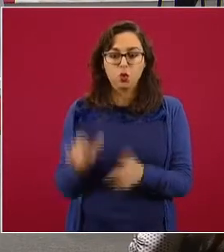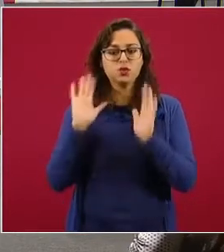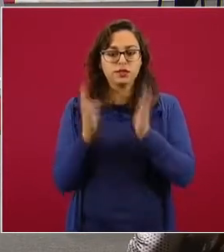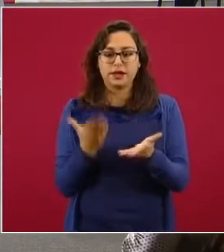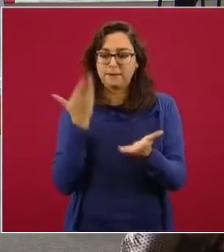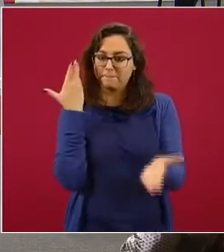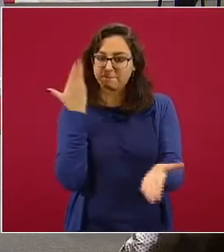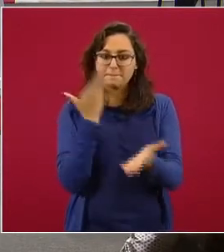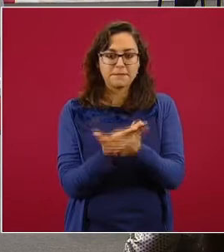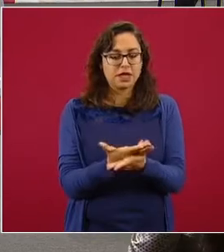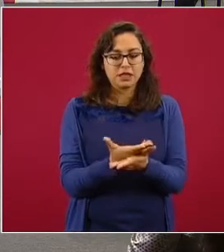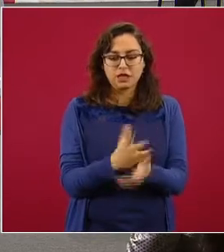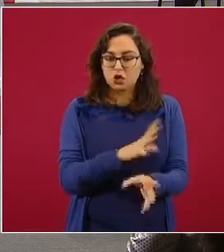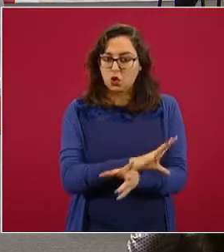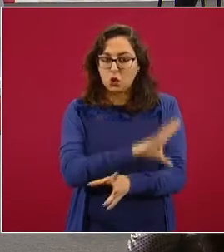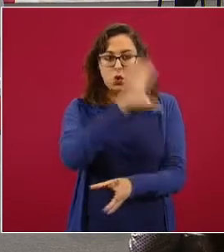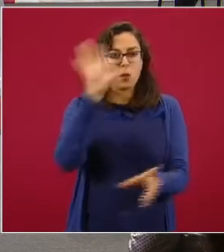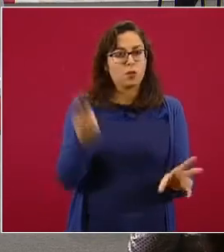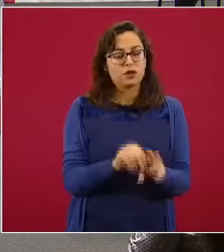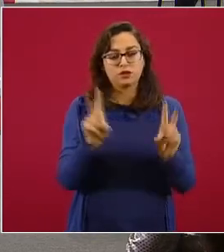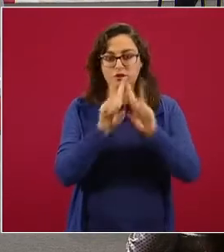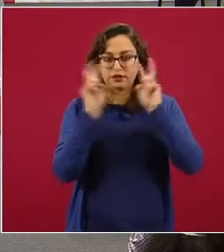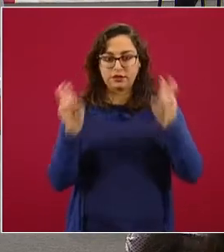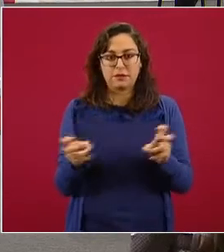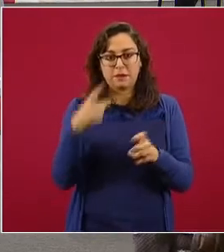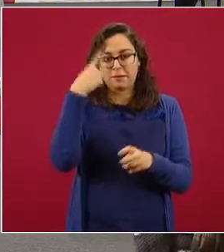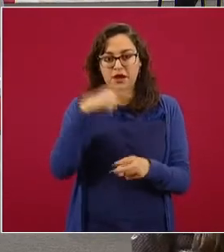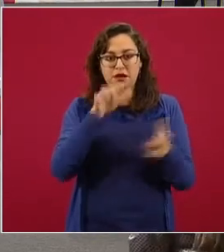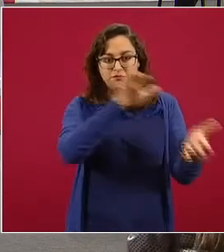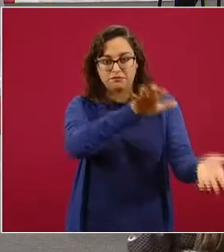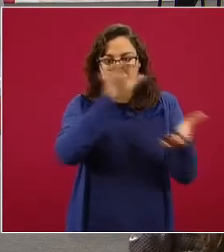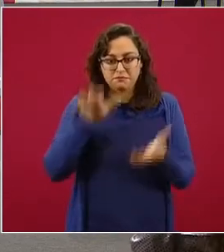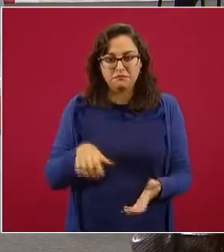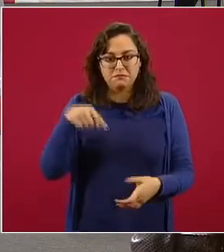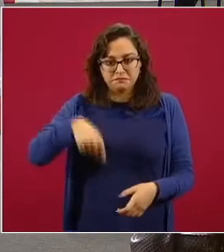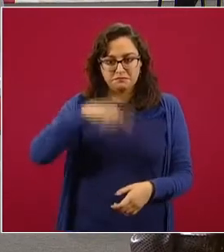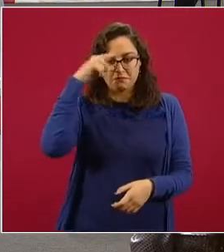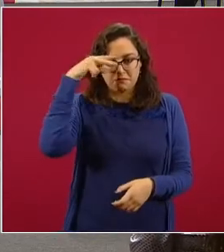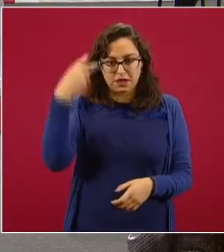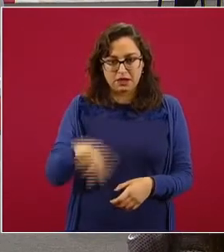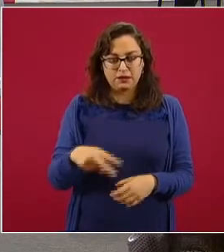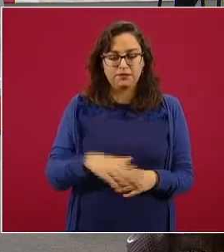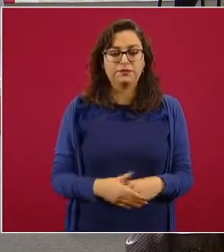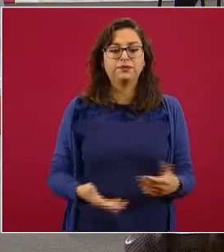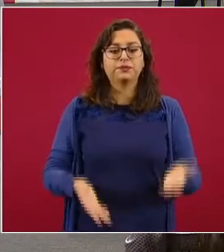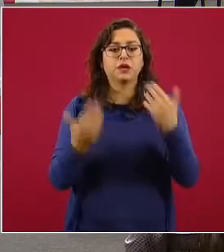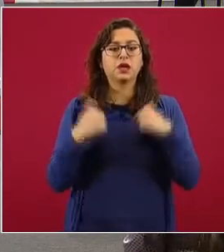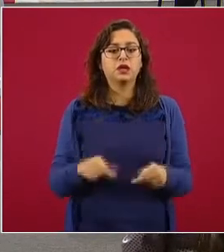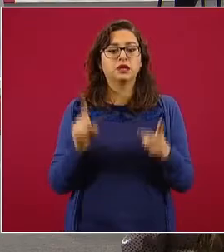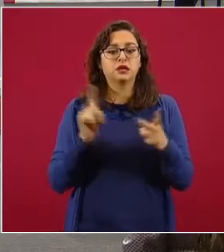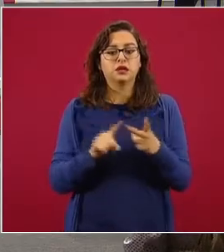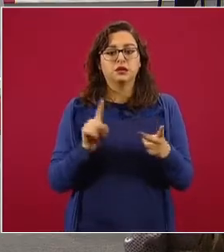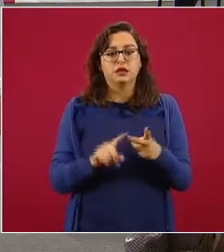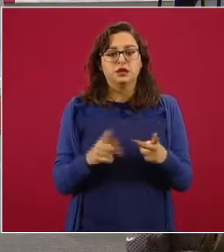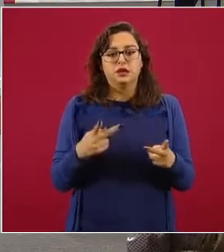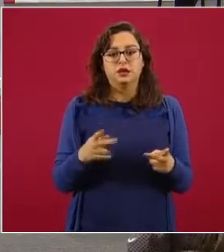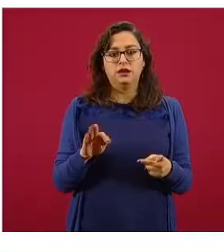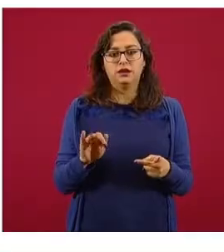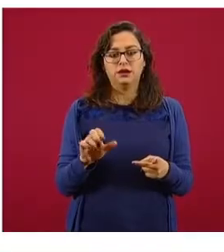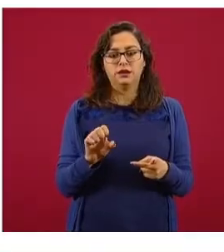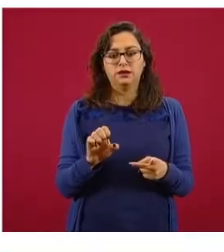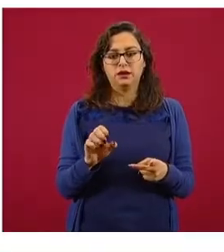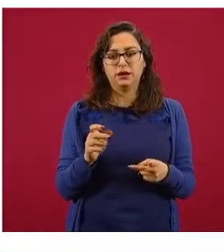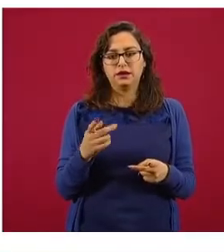México en todos sus términos. Lo exige. Gracias. Pfizer. Bueno,